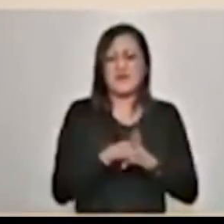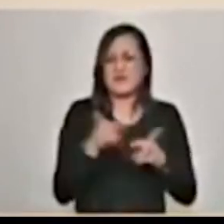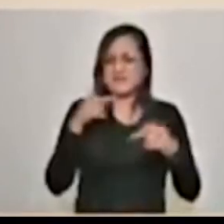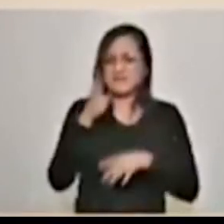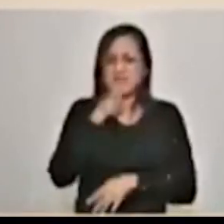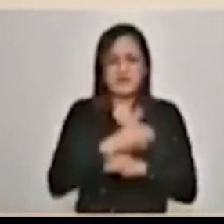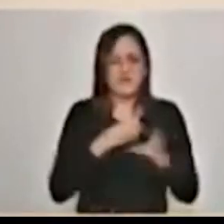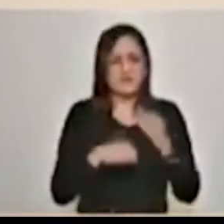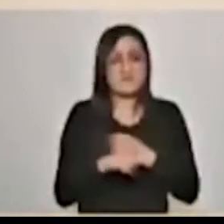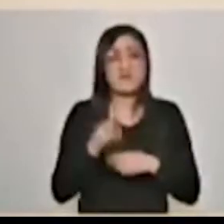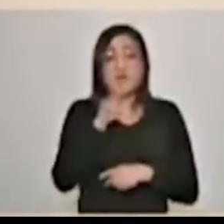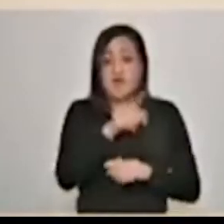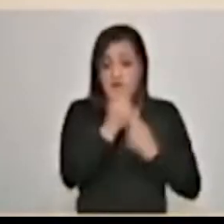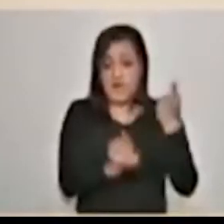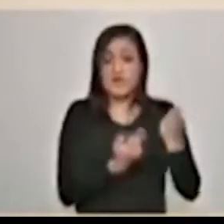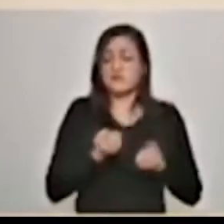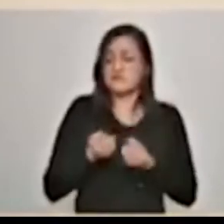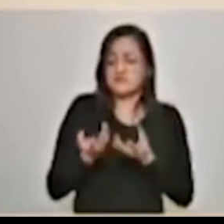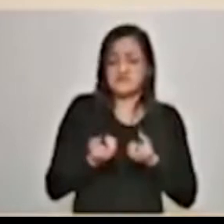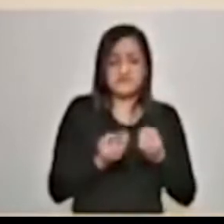De hecho, son privilegiados.